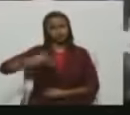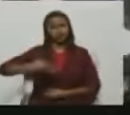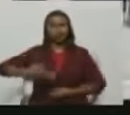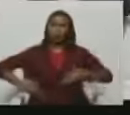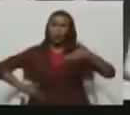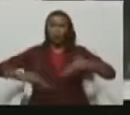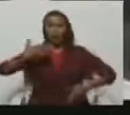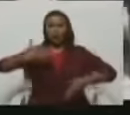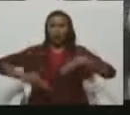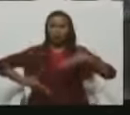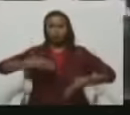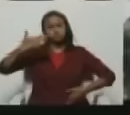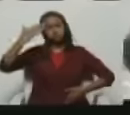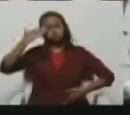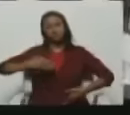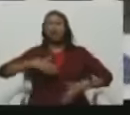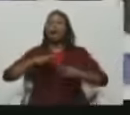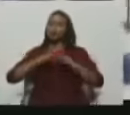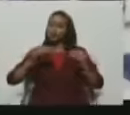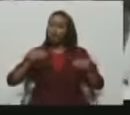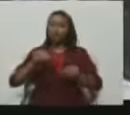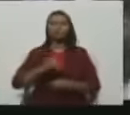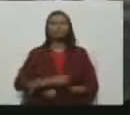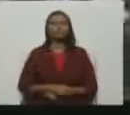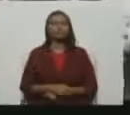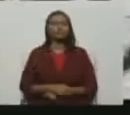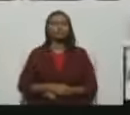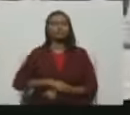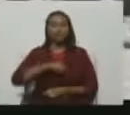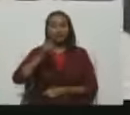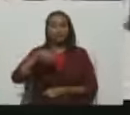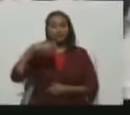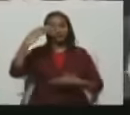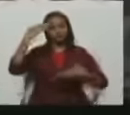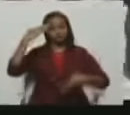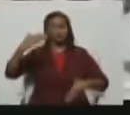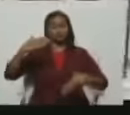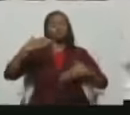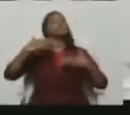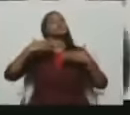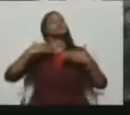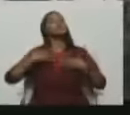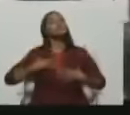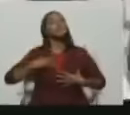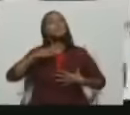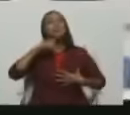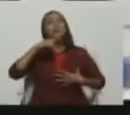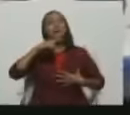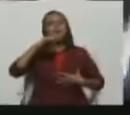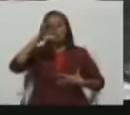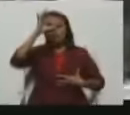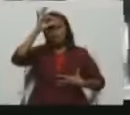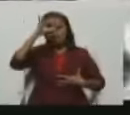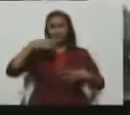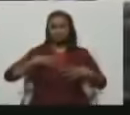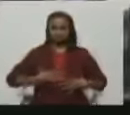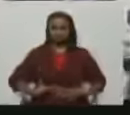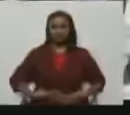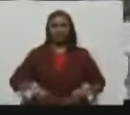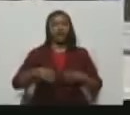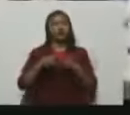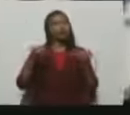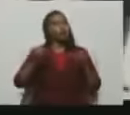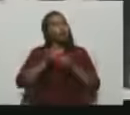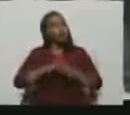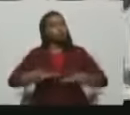soldadas, también especialmente hoy a la milicia, desplegada en todo el territorio nacional en